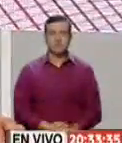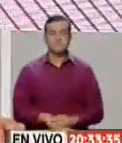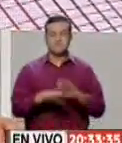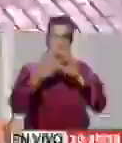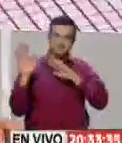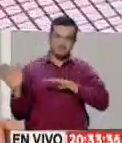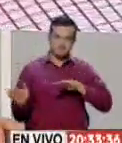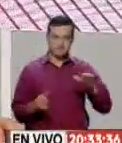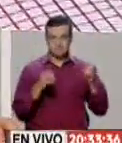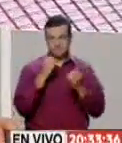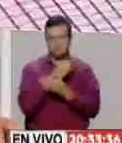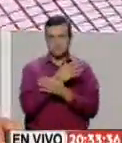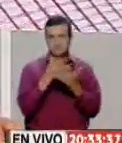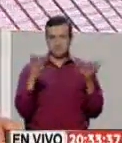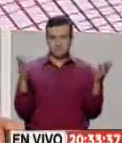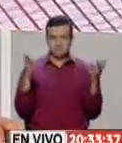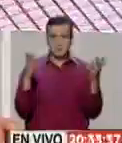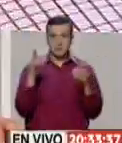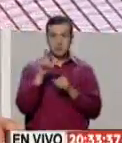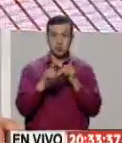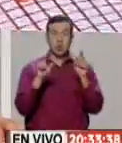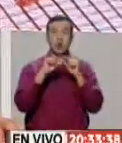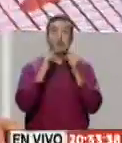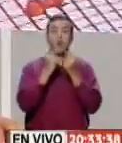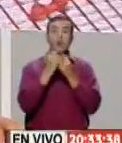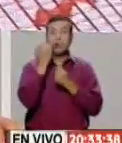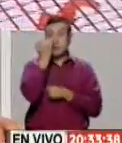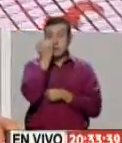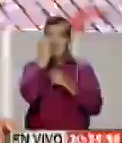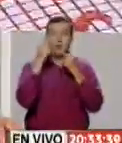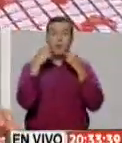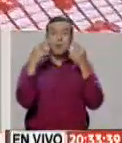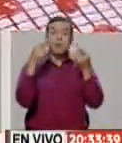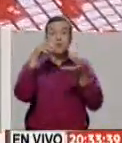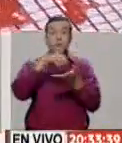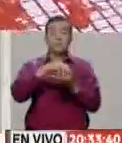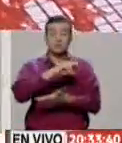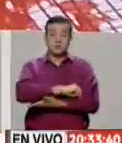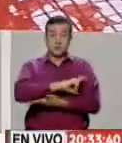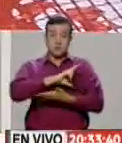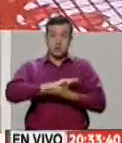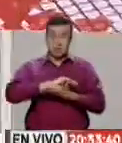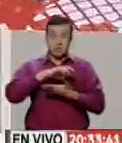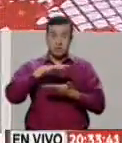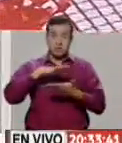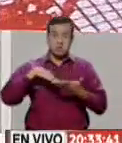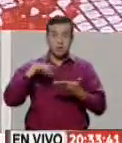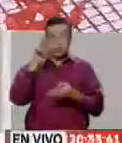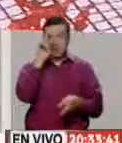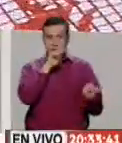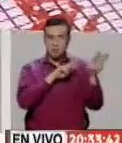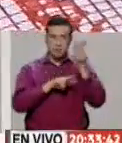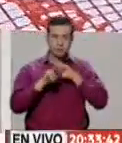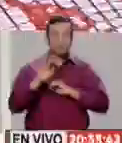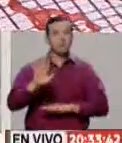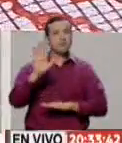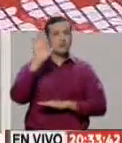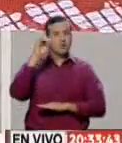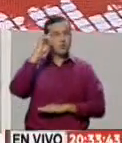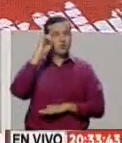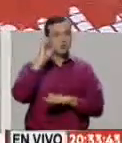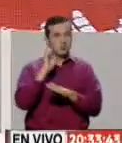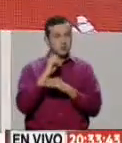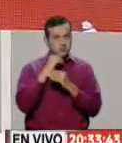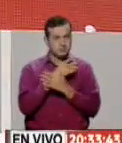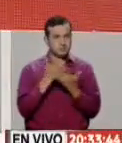otra información, dirigentes de la nacionalidad guaorani se reunieron en Tena, provincia de Napo, para evaluar los compromisos adquiridos por el gobierno